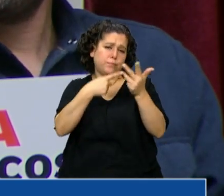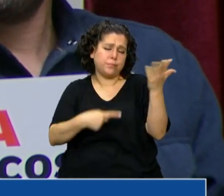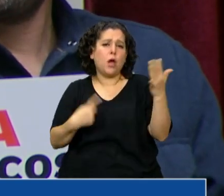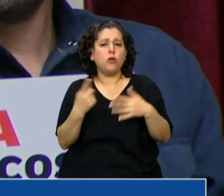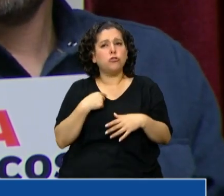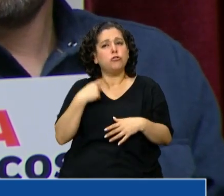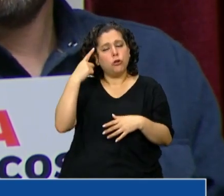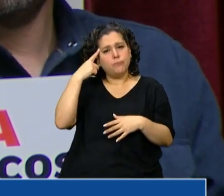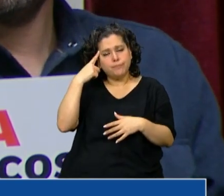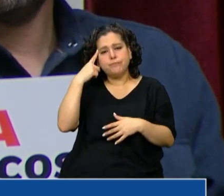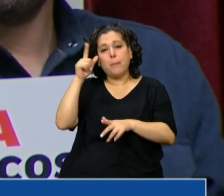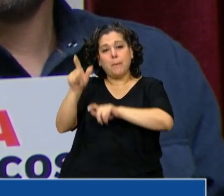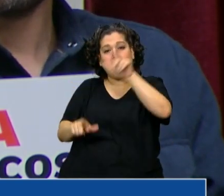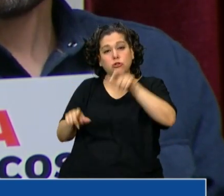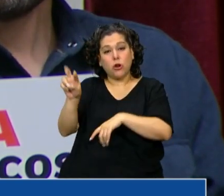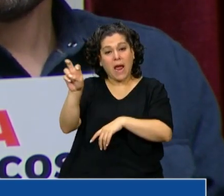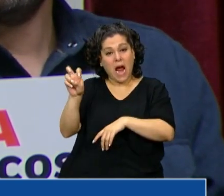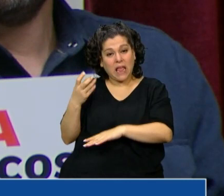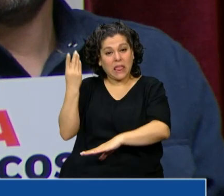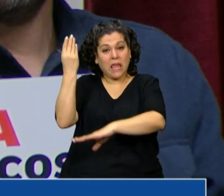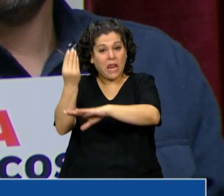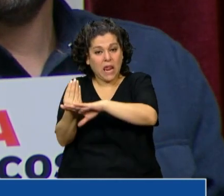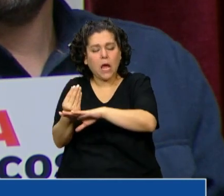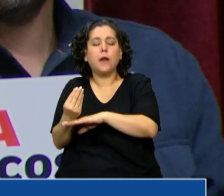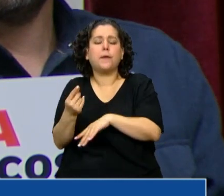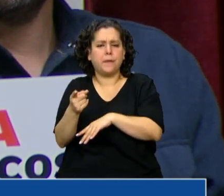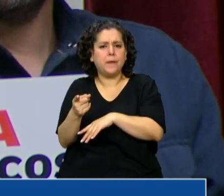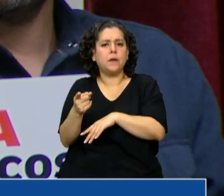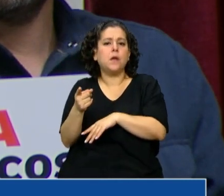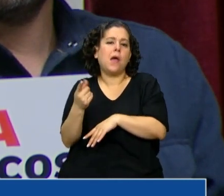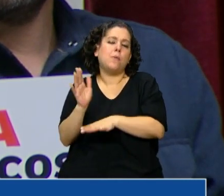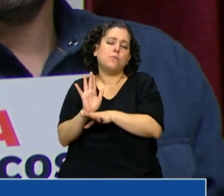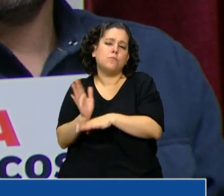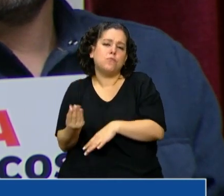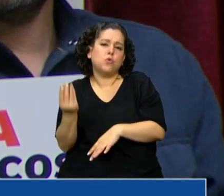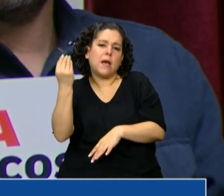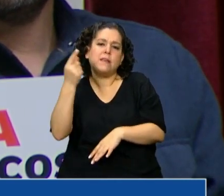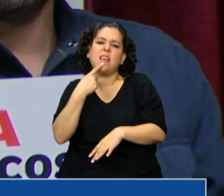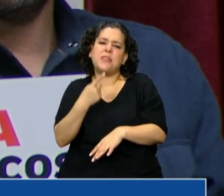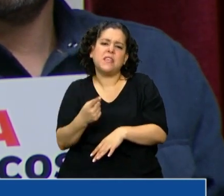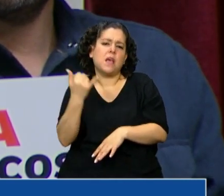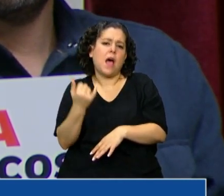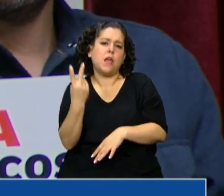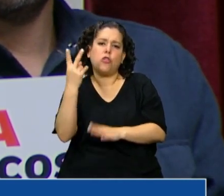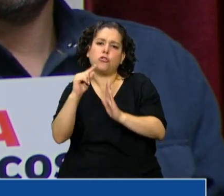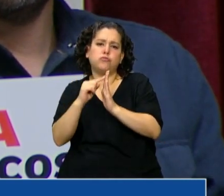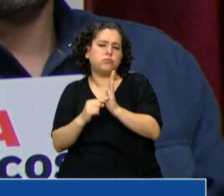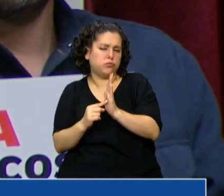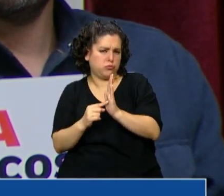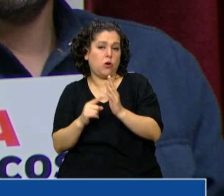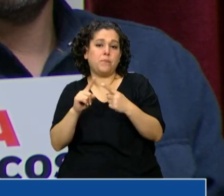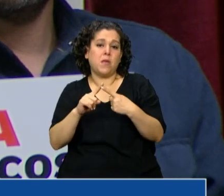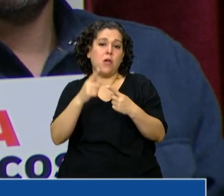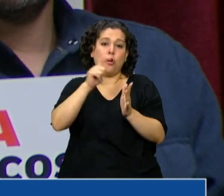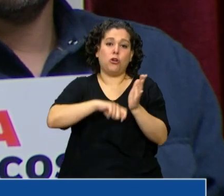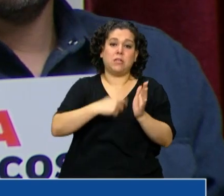con los inquilinos, los únicos elementos que aparecen como un pequeño parche o protección son 2 puntos de la ley vigente. Uno es el